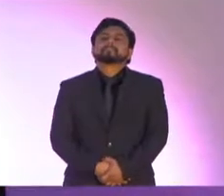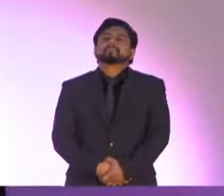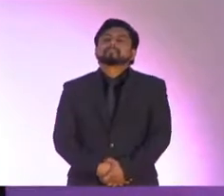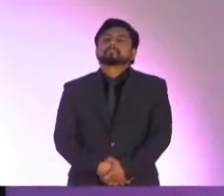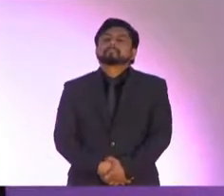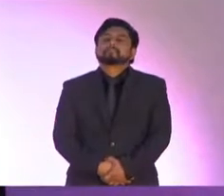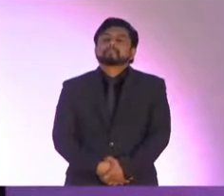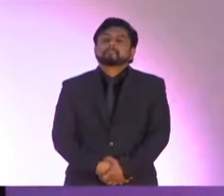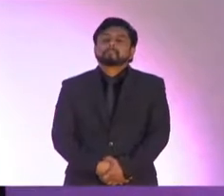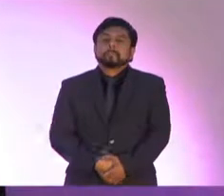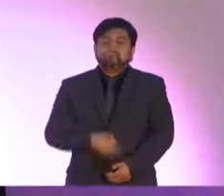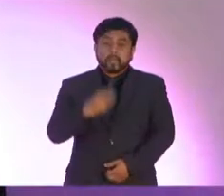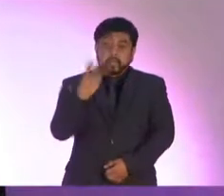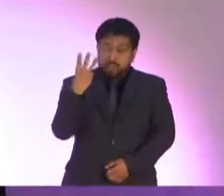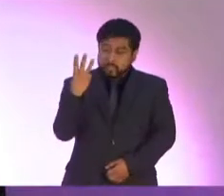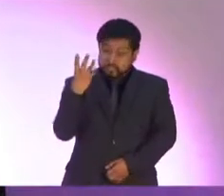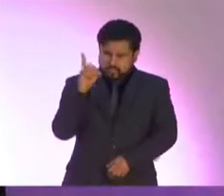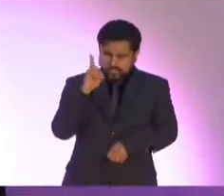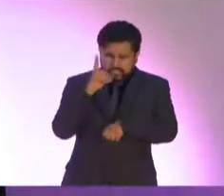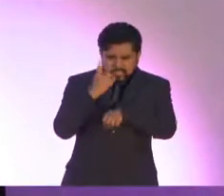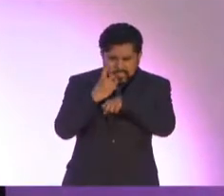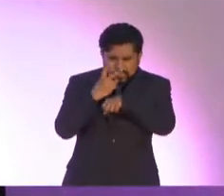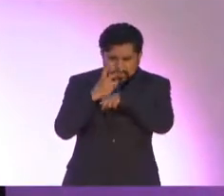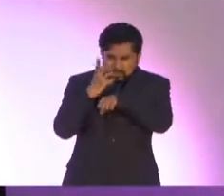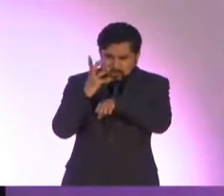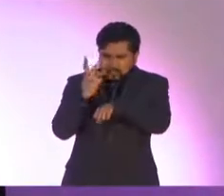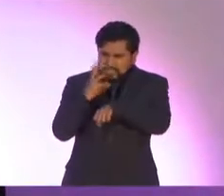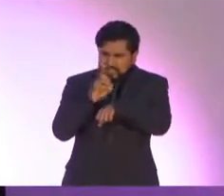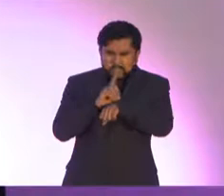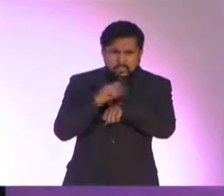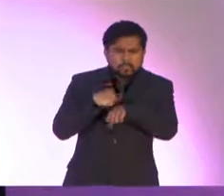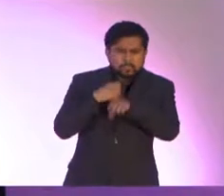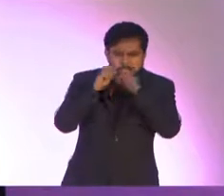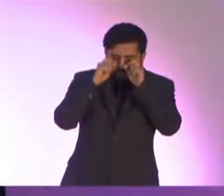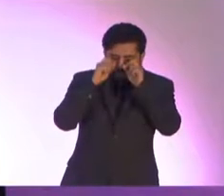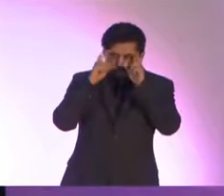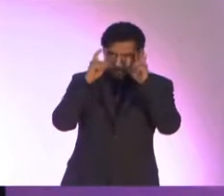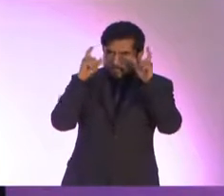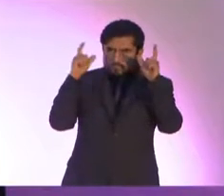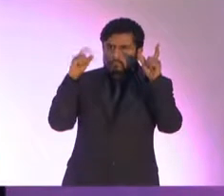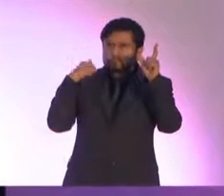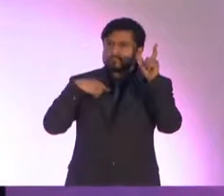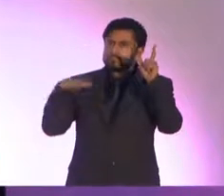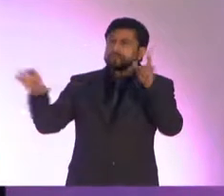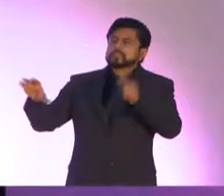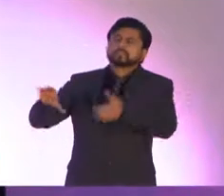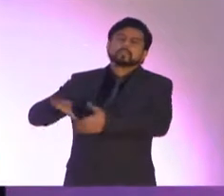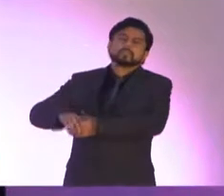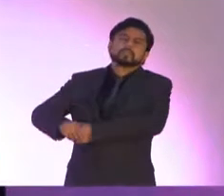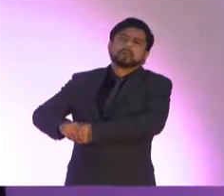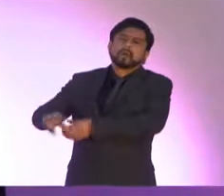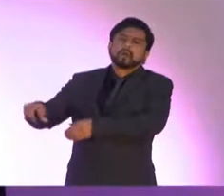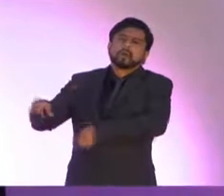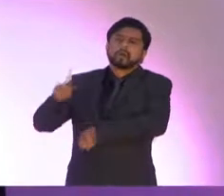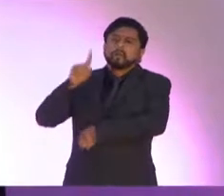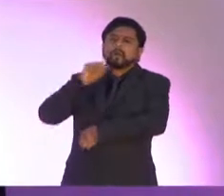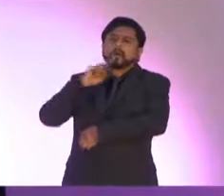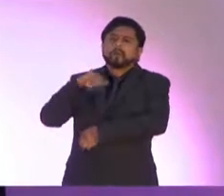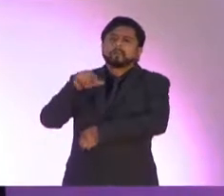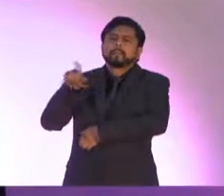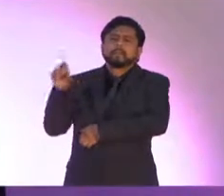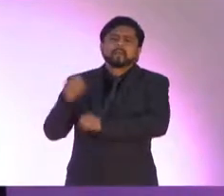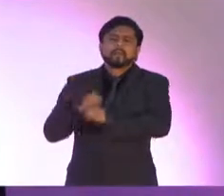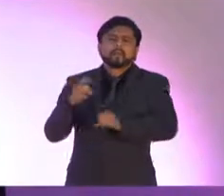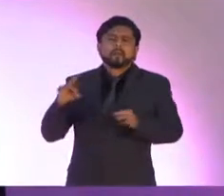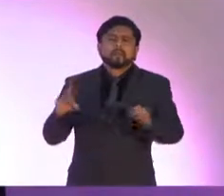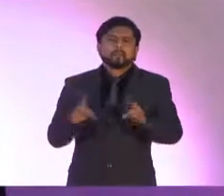Al tercer día desperté, tomé de la mano a María y se olvidaron para